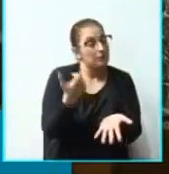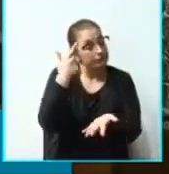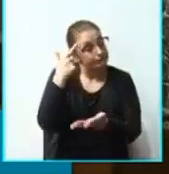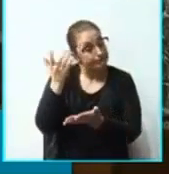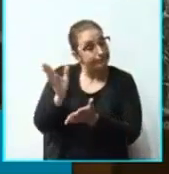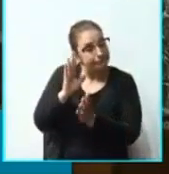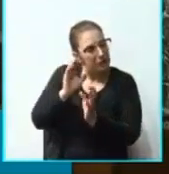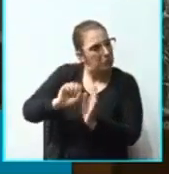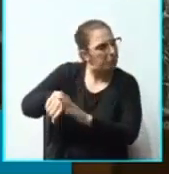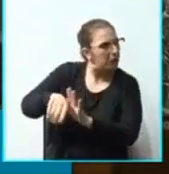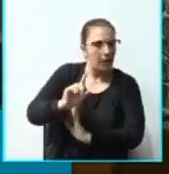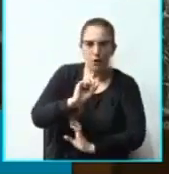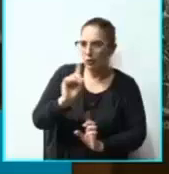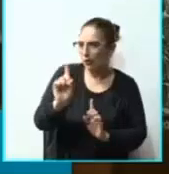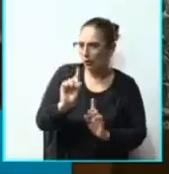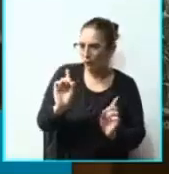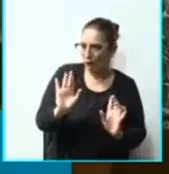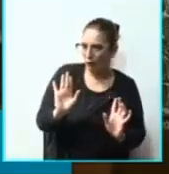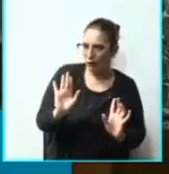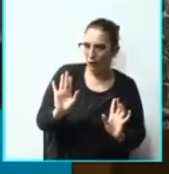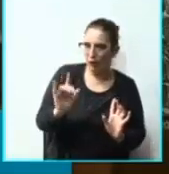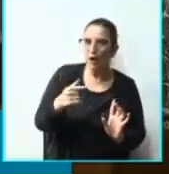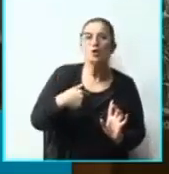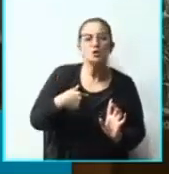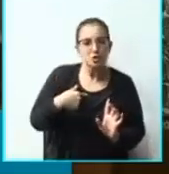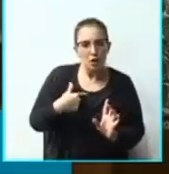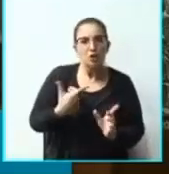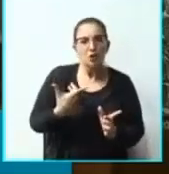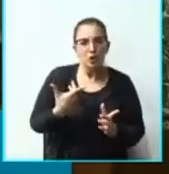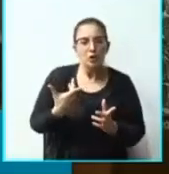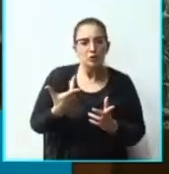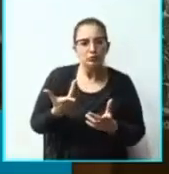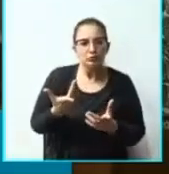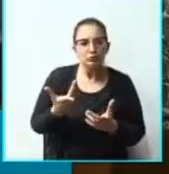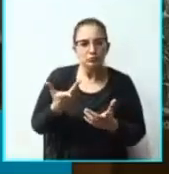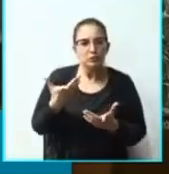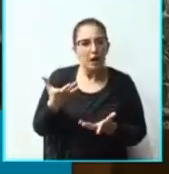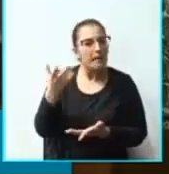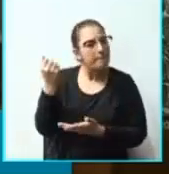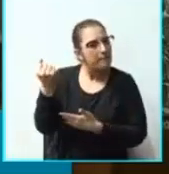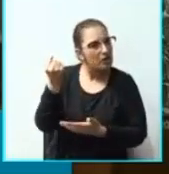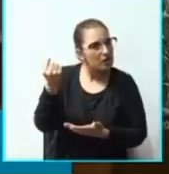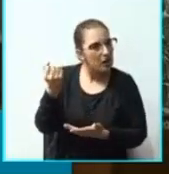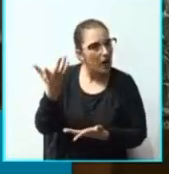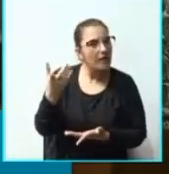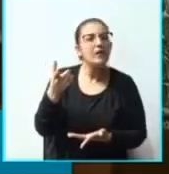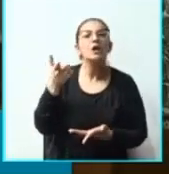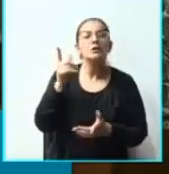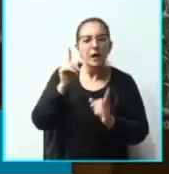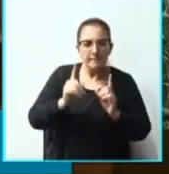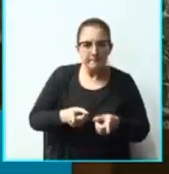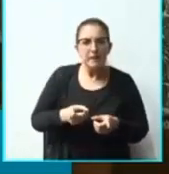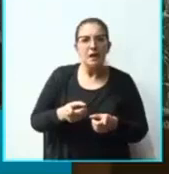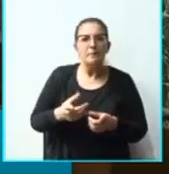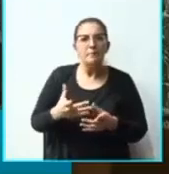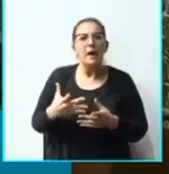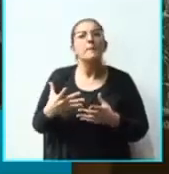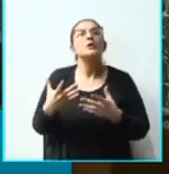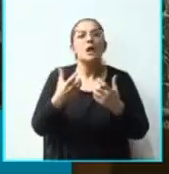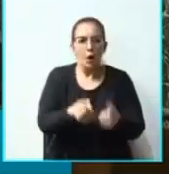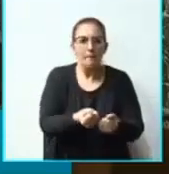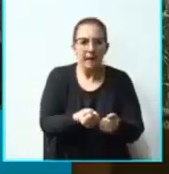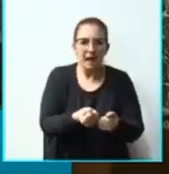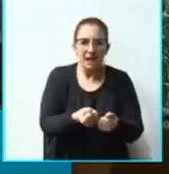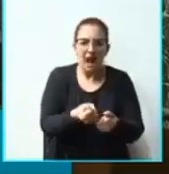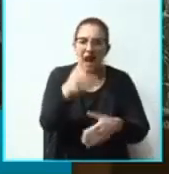podemos hacer como que esto no existe, y nosotros queremos dar especial relevancia. Nosotros vamos a acompañar en esta instancia esta